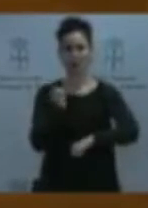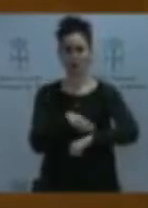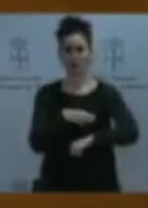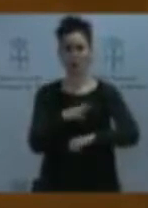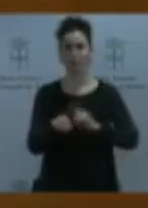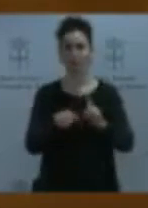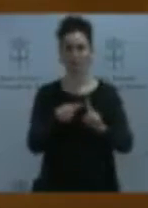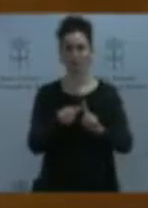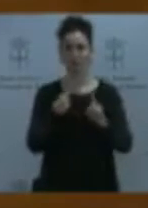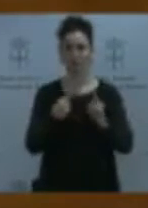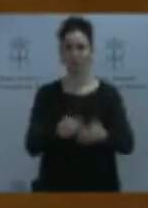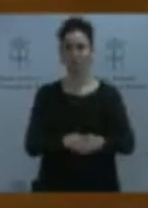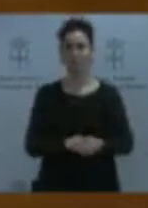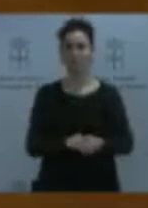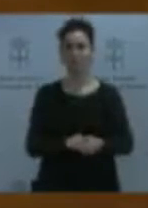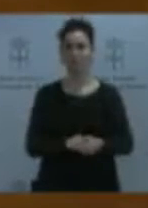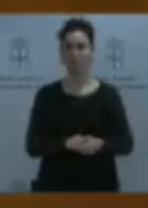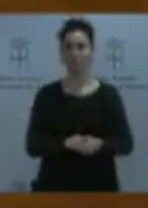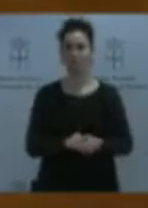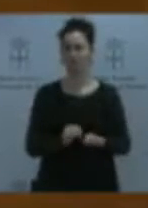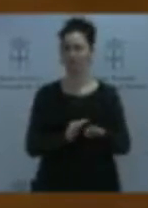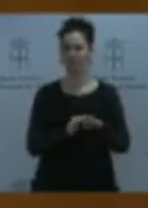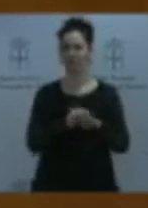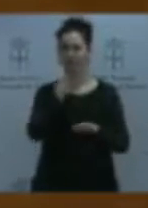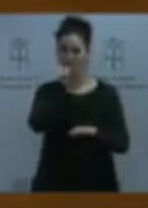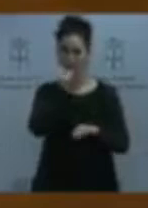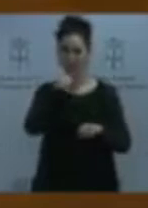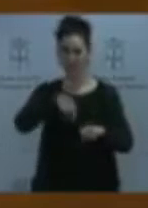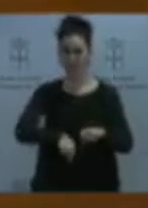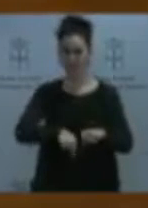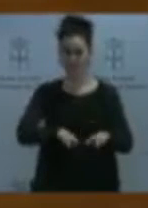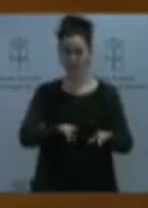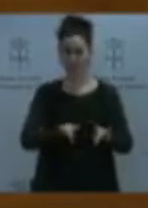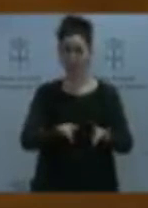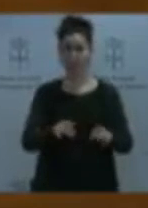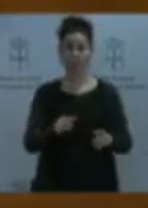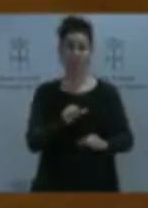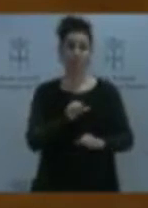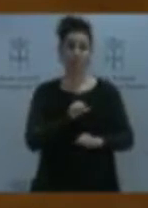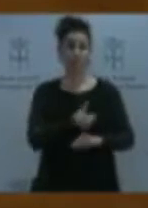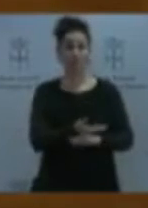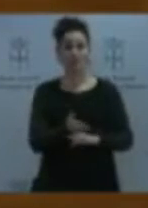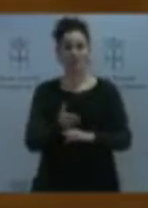de las aguas subterráneas. Y esperamos que el resto de grupos se sumen también